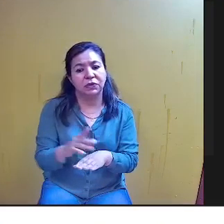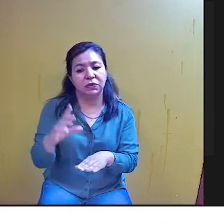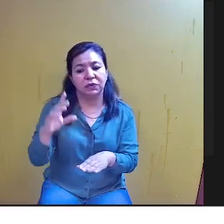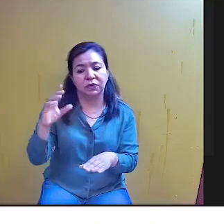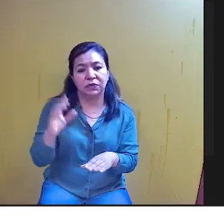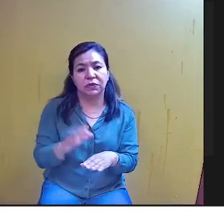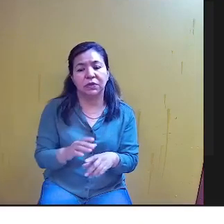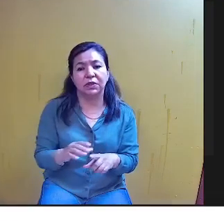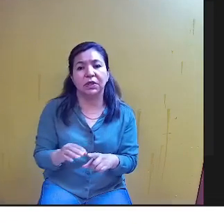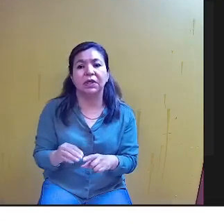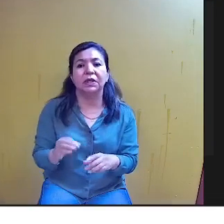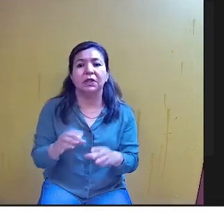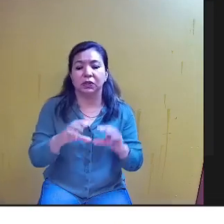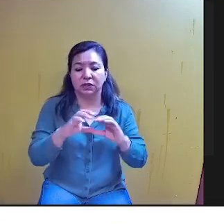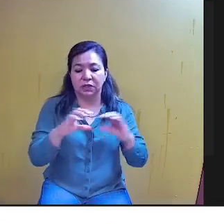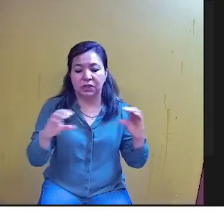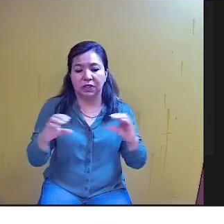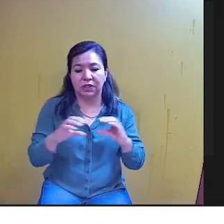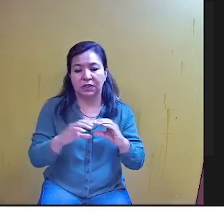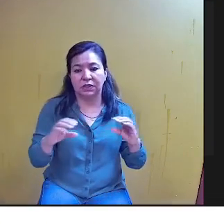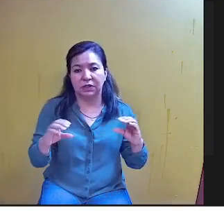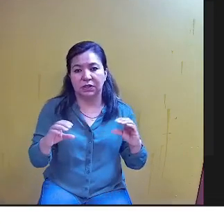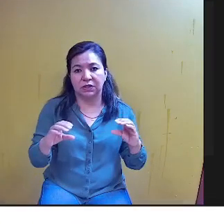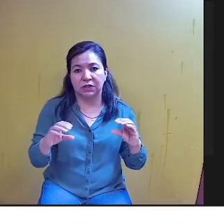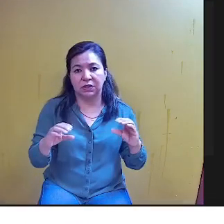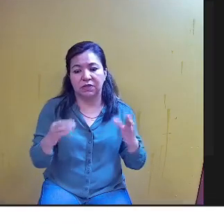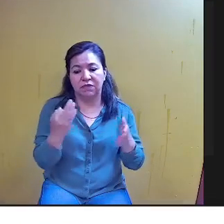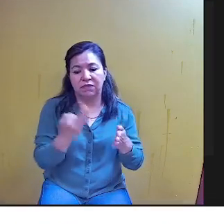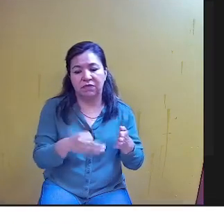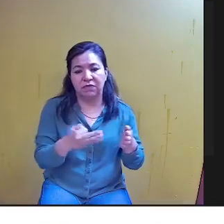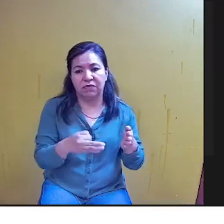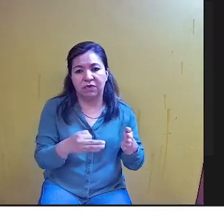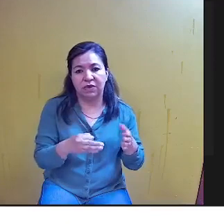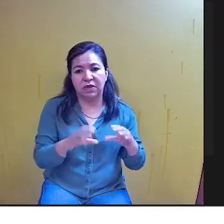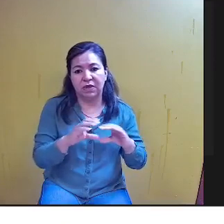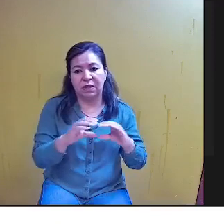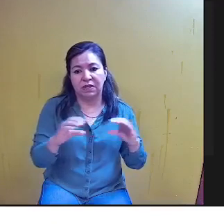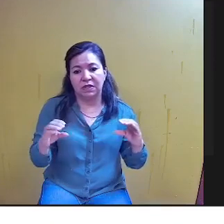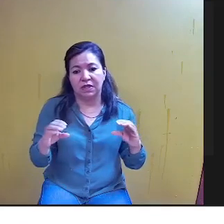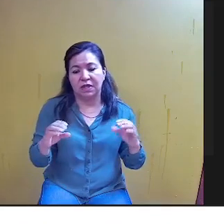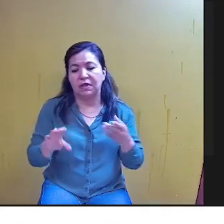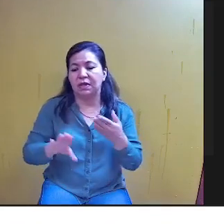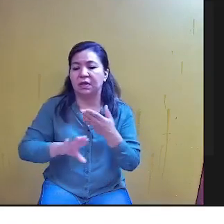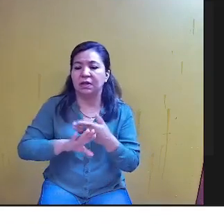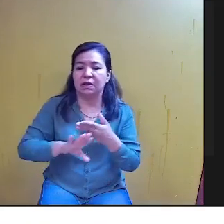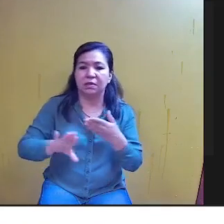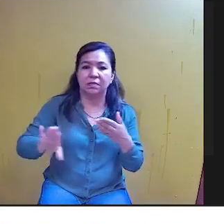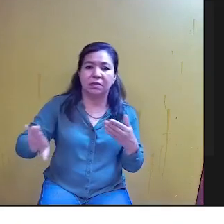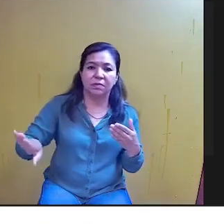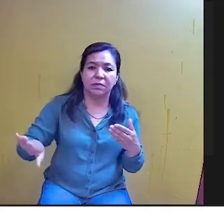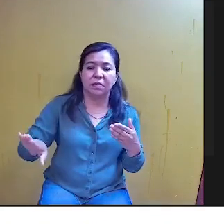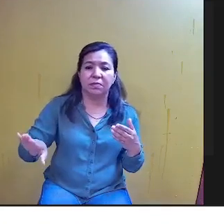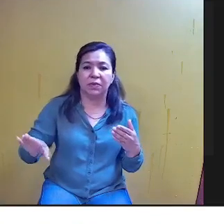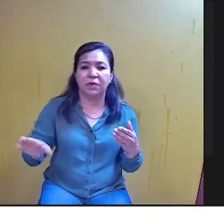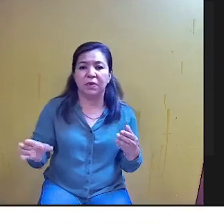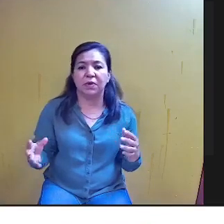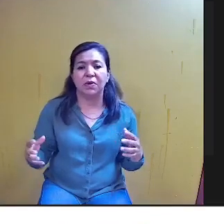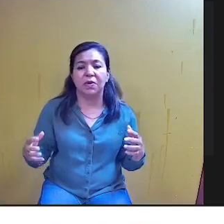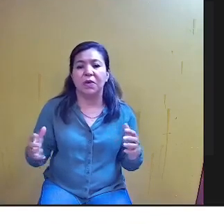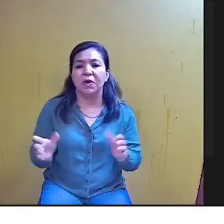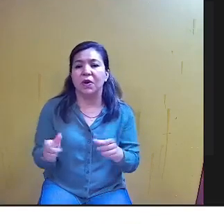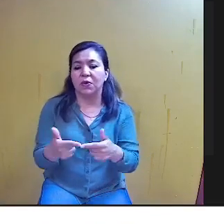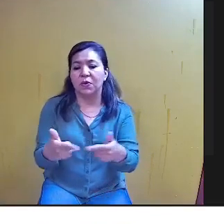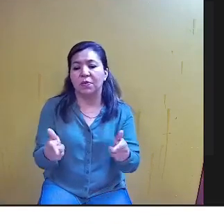acciones afirmativas, falta de fundamentación y motivación, impedimento a ser designada por vínculo con partido